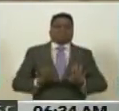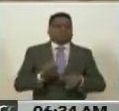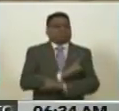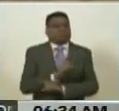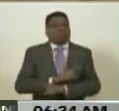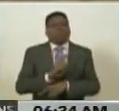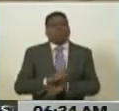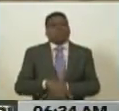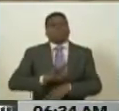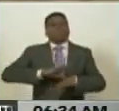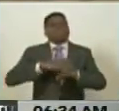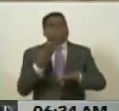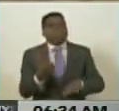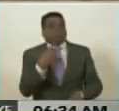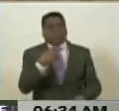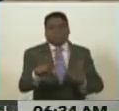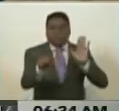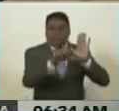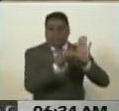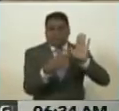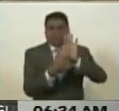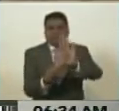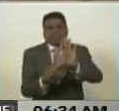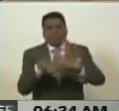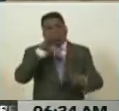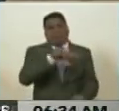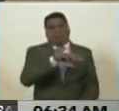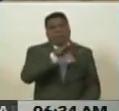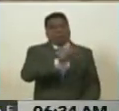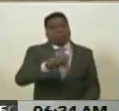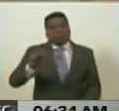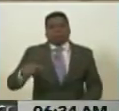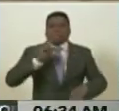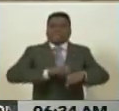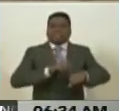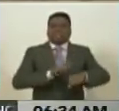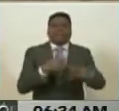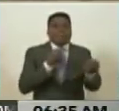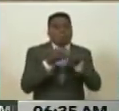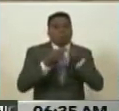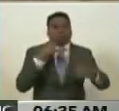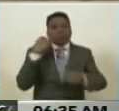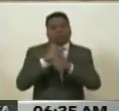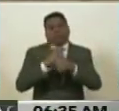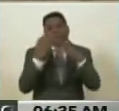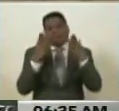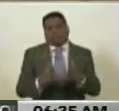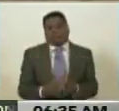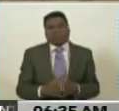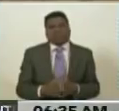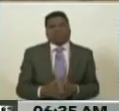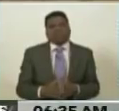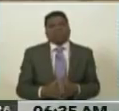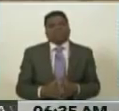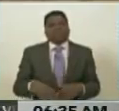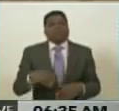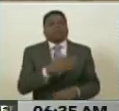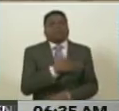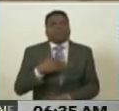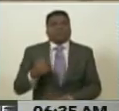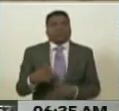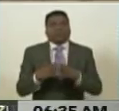se procederá conforme a lo que establece la ley, a las ocupaciones temporales y al control por parte de la Claera Venezolana. Nuestro deseo es que todo siga funcionando